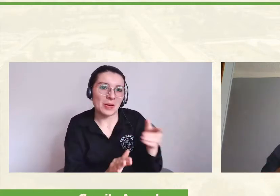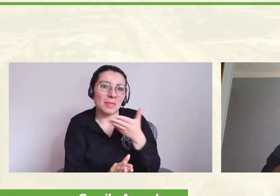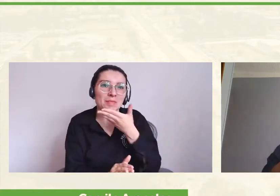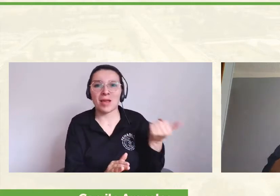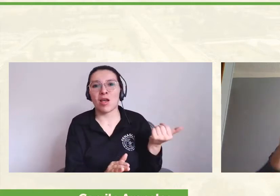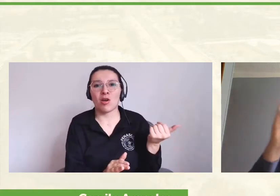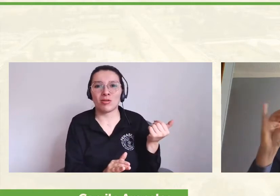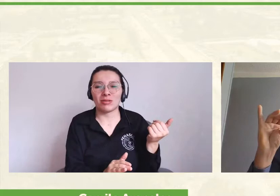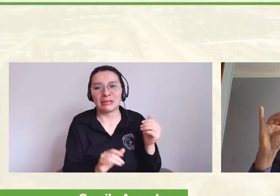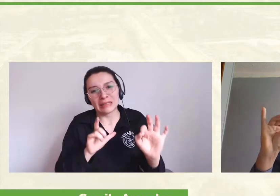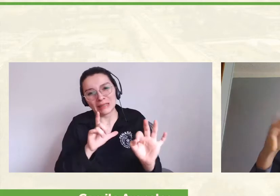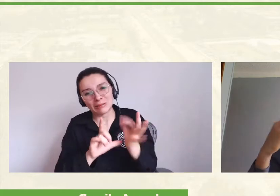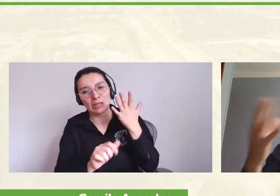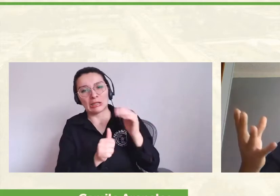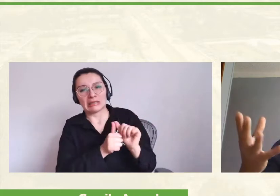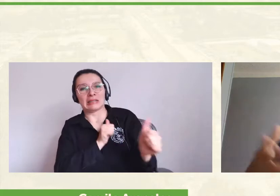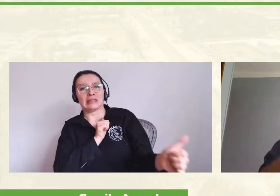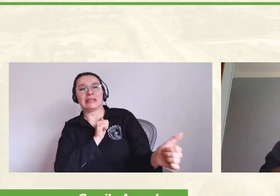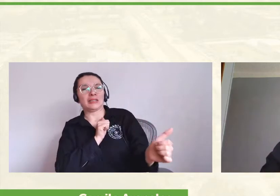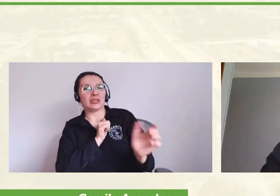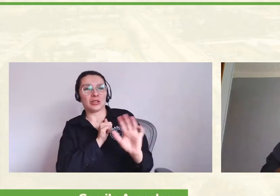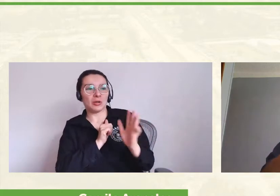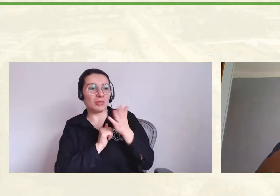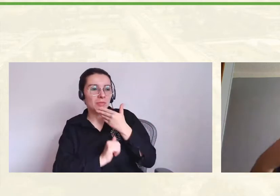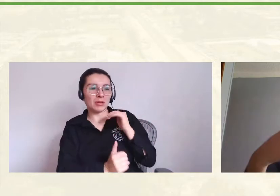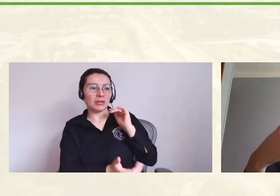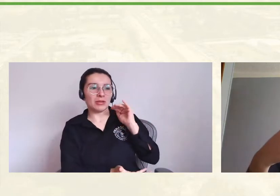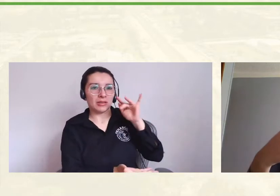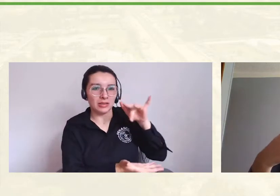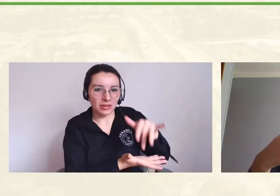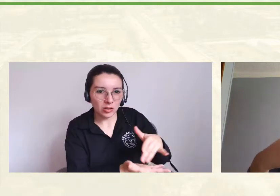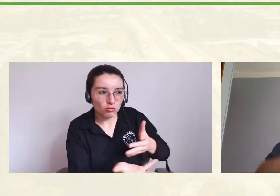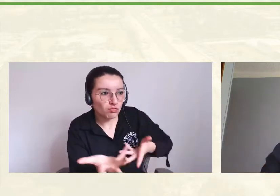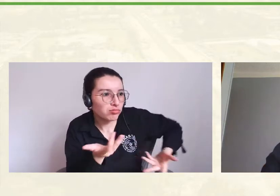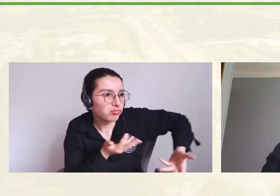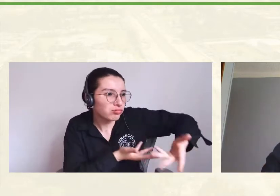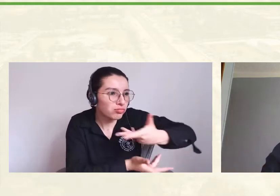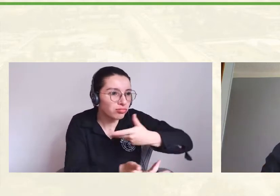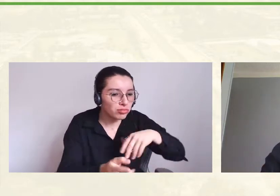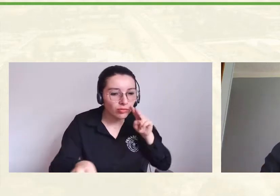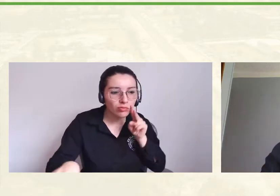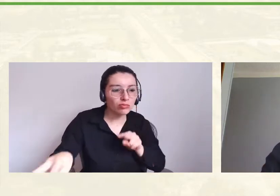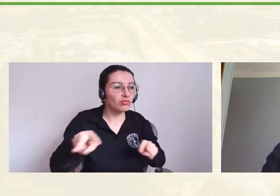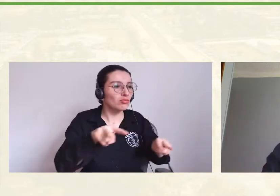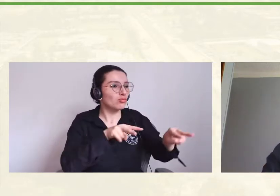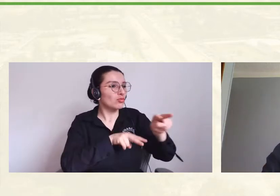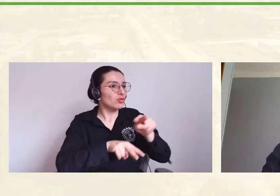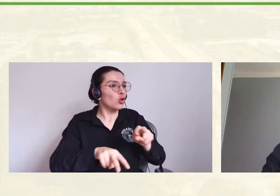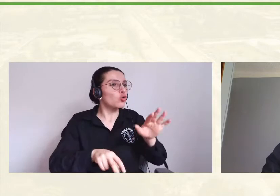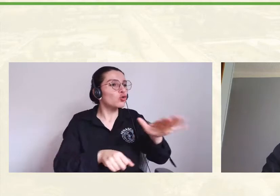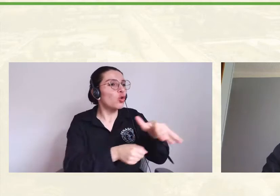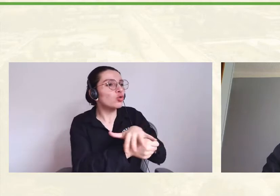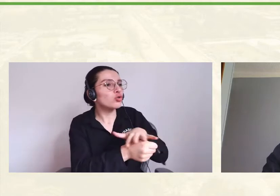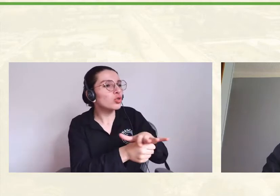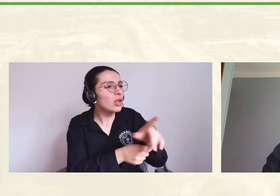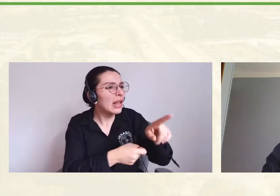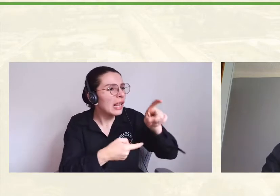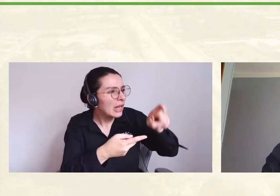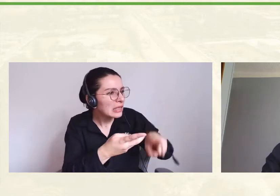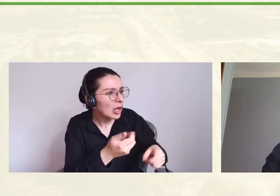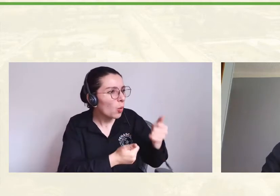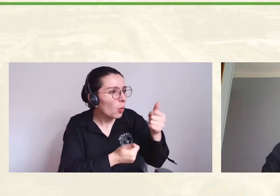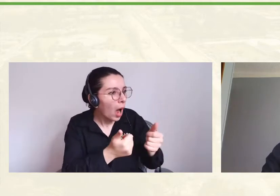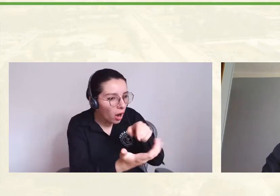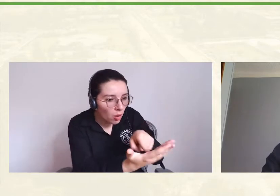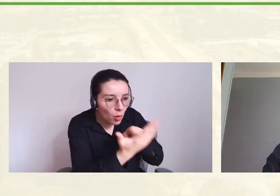permite ciertos niveles de desconexión, pero que digamos ahí nosotros podemos entender desde el territorio la necesidad que ellos nos plantean, conociendo,